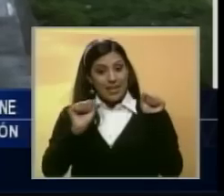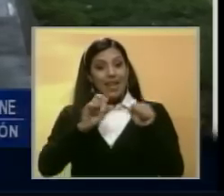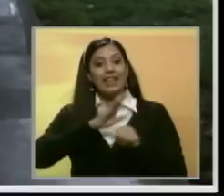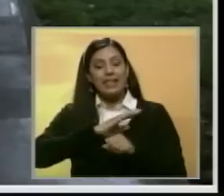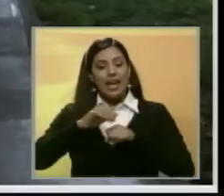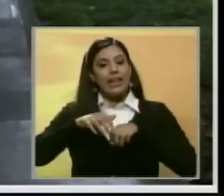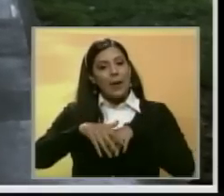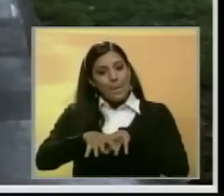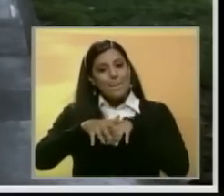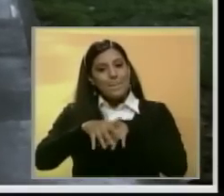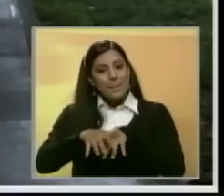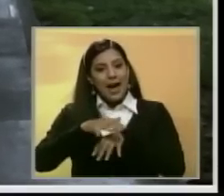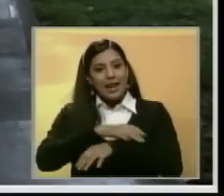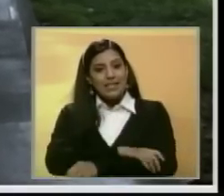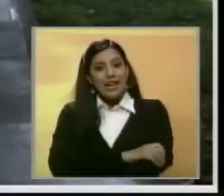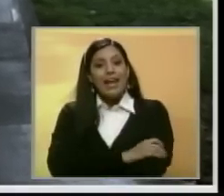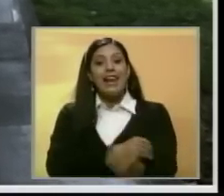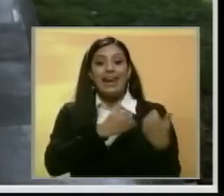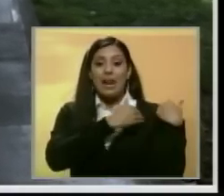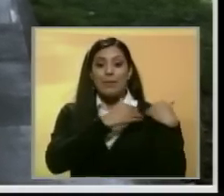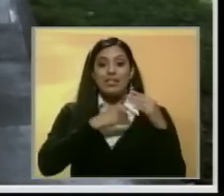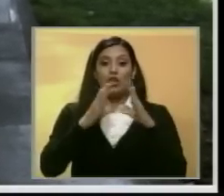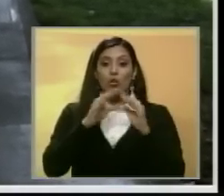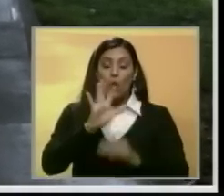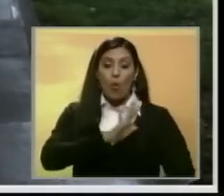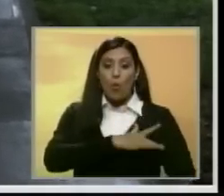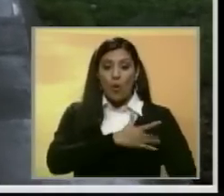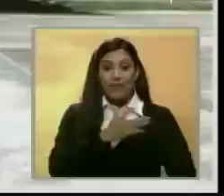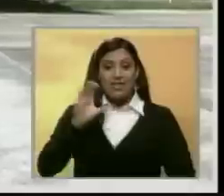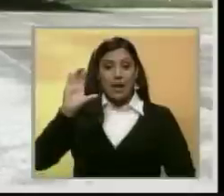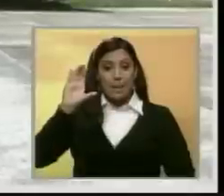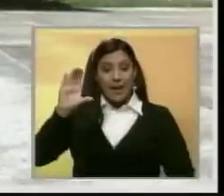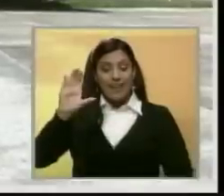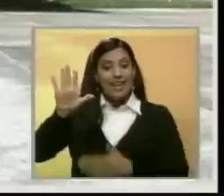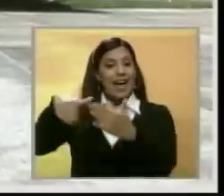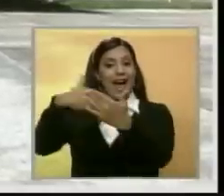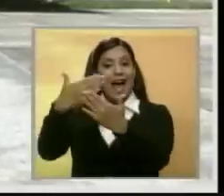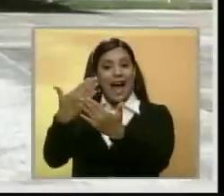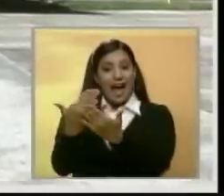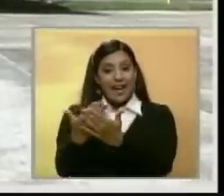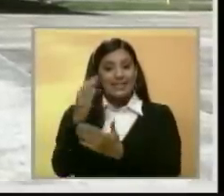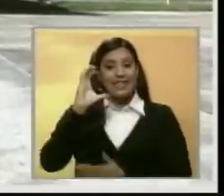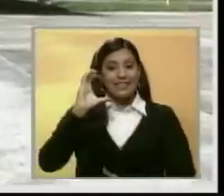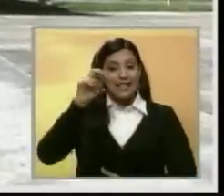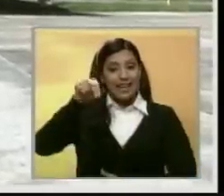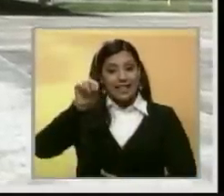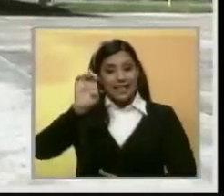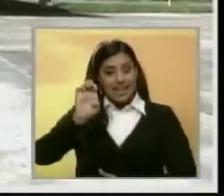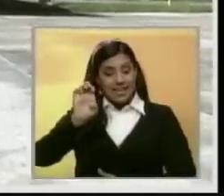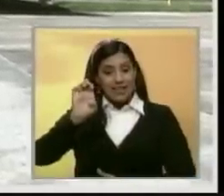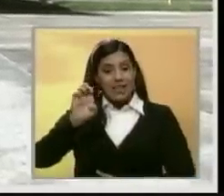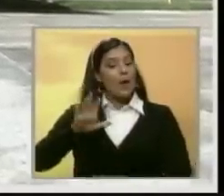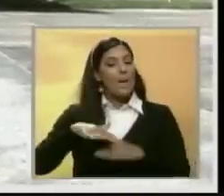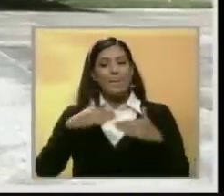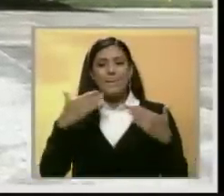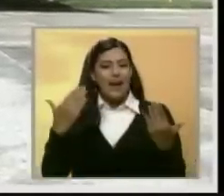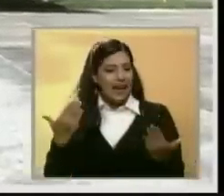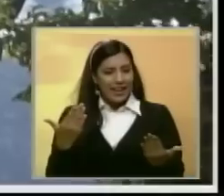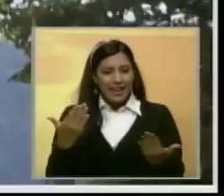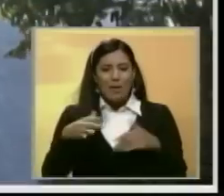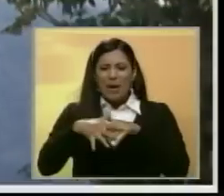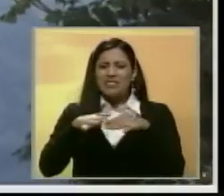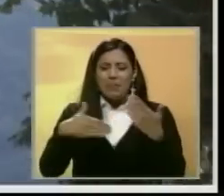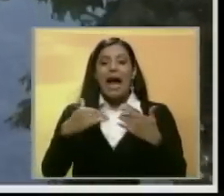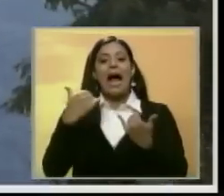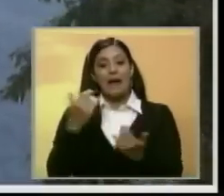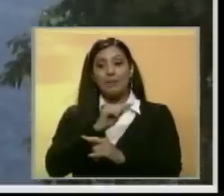una movilización de representantes de todas las universidades del país hacia el Consejo Nacional Electoral para solicitar de